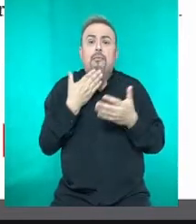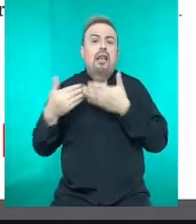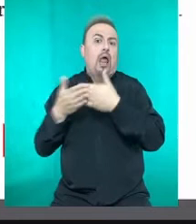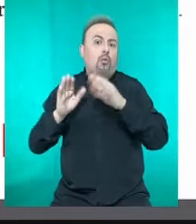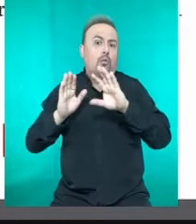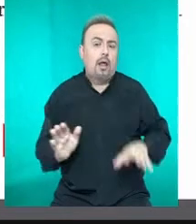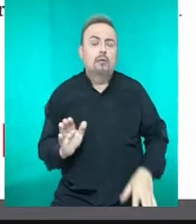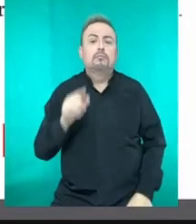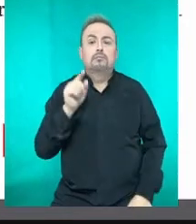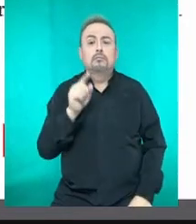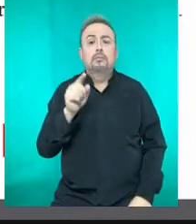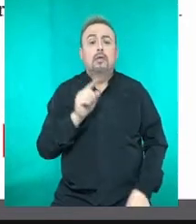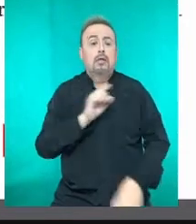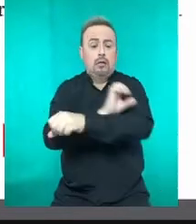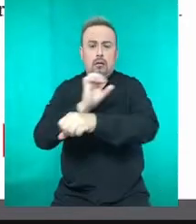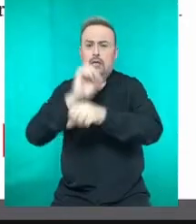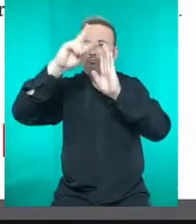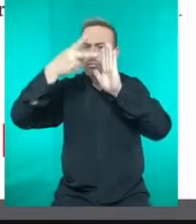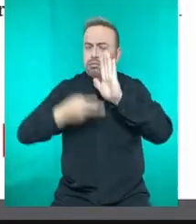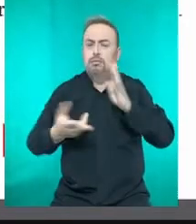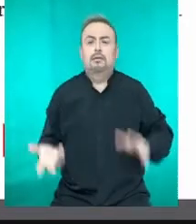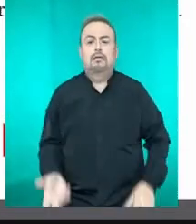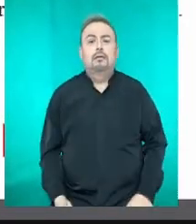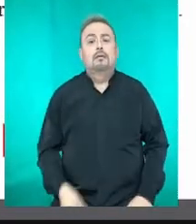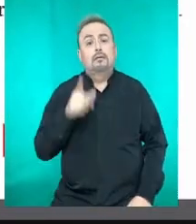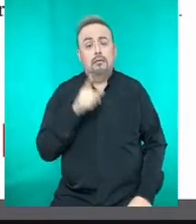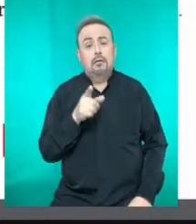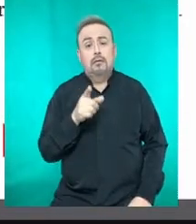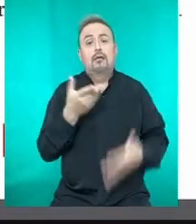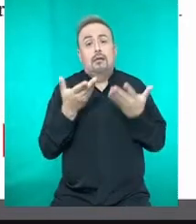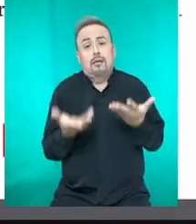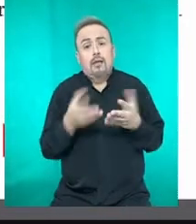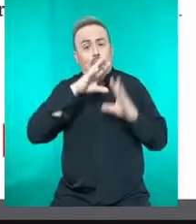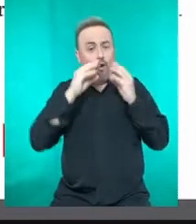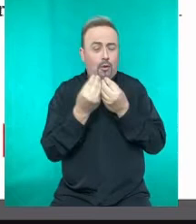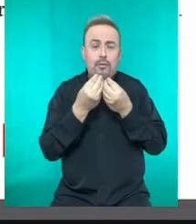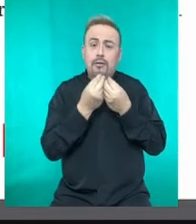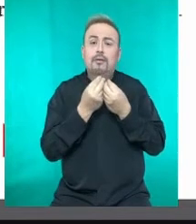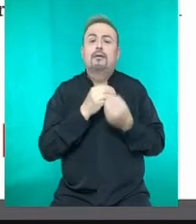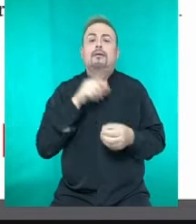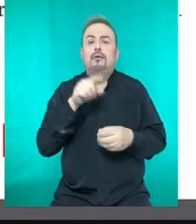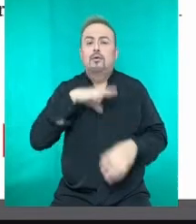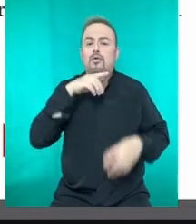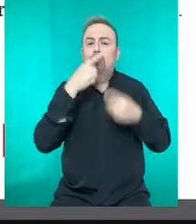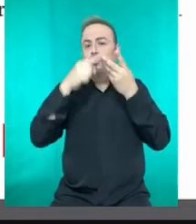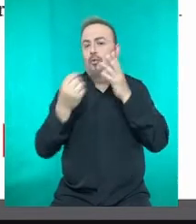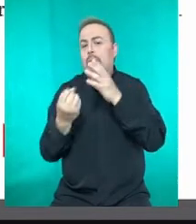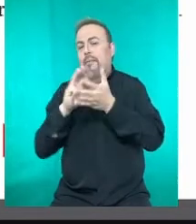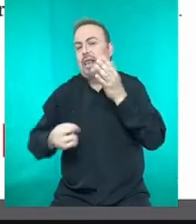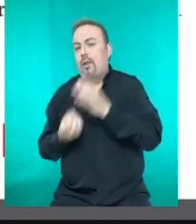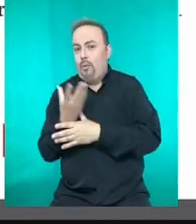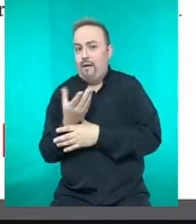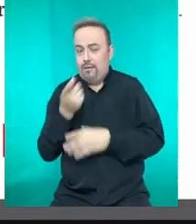la consideración de las energías renovables y, por supuesto, lo que engloba todo esto, la aplicación de nuevos materiales. Entonces, a la